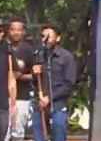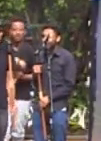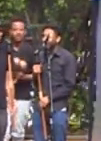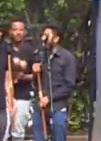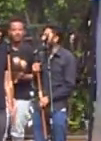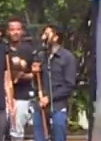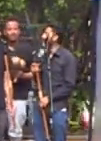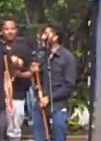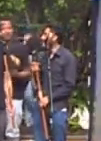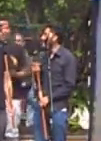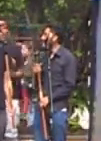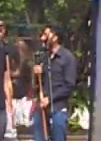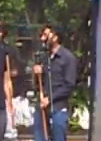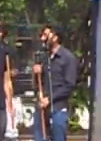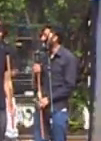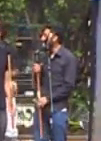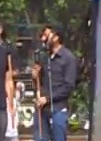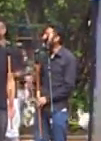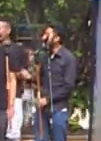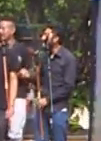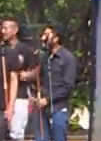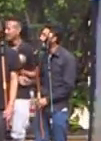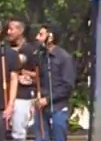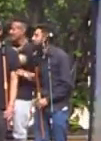Para la cumbia, cumbia verde.